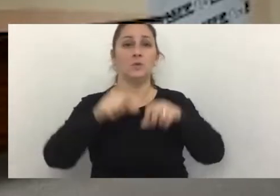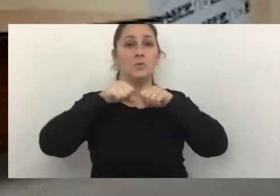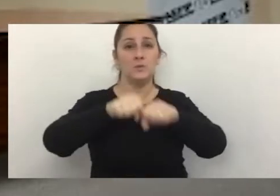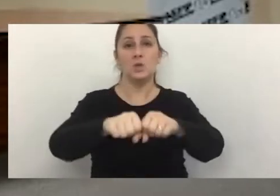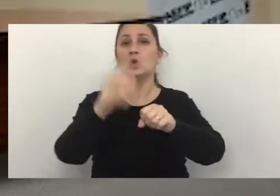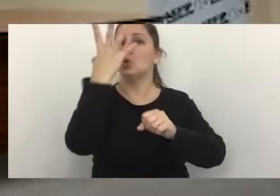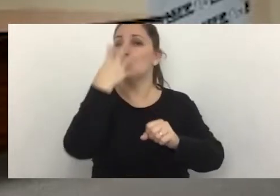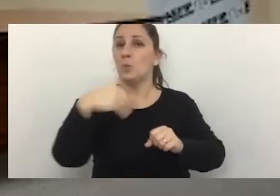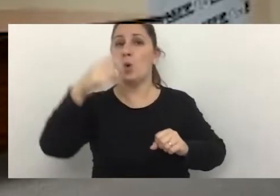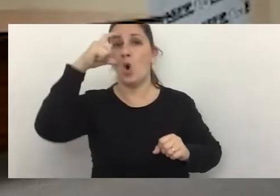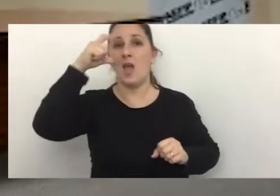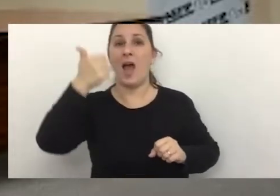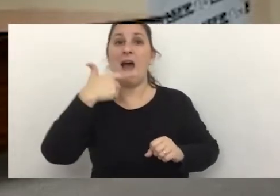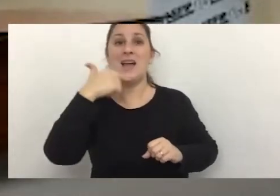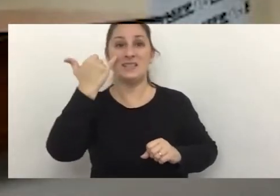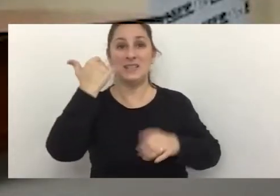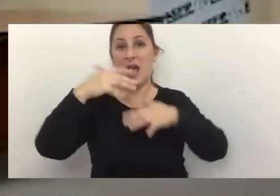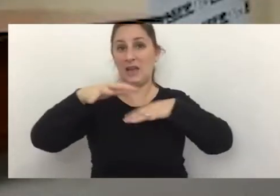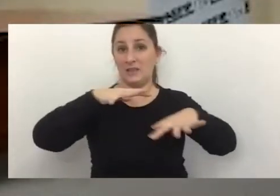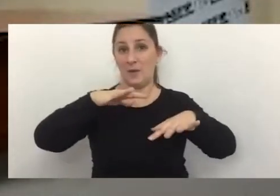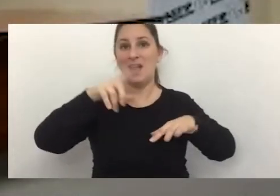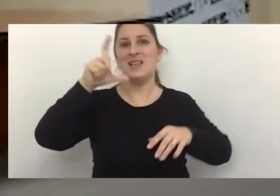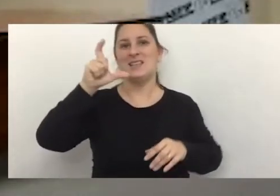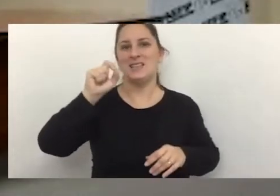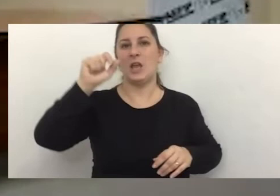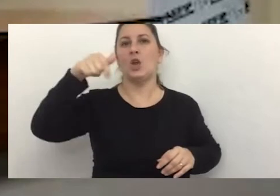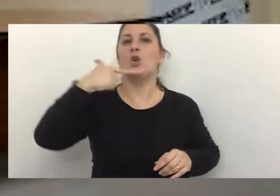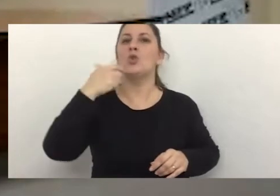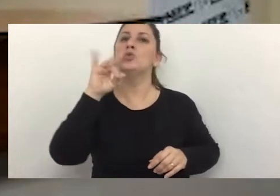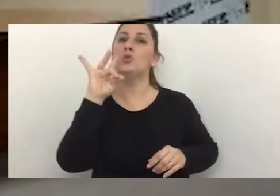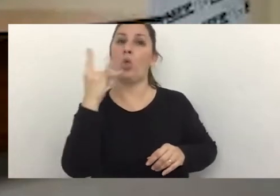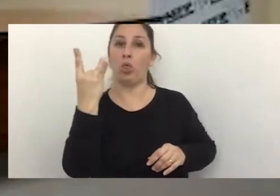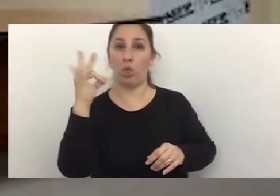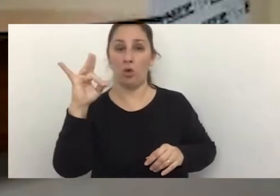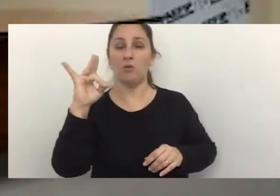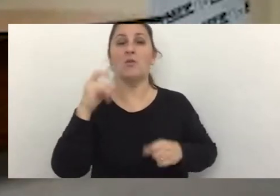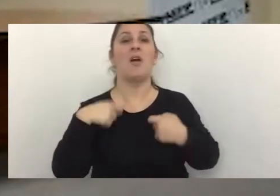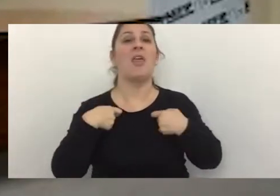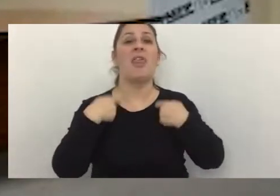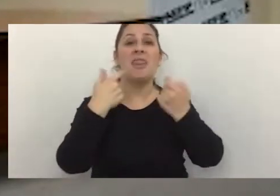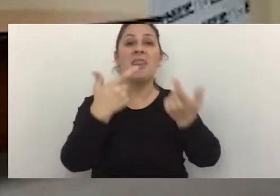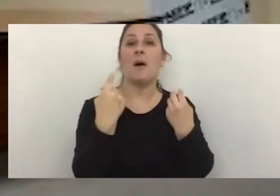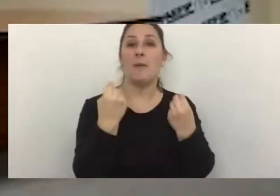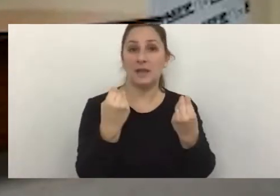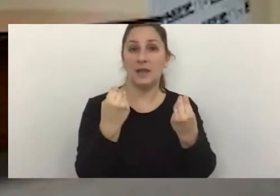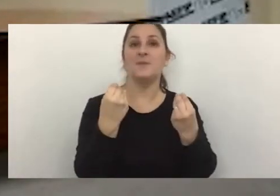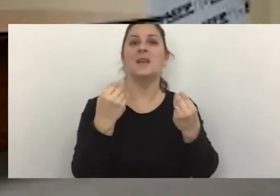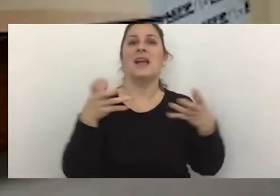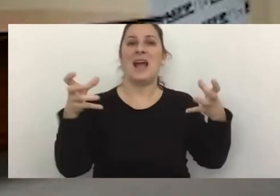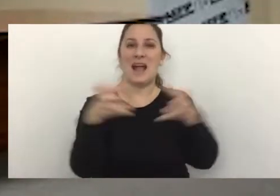Easy, Cencosud, empresa Cencosud, que generaba que las categorías más